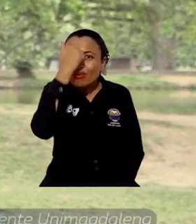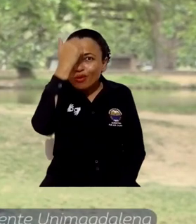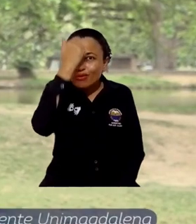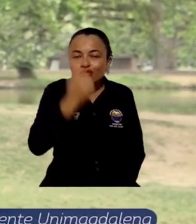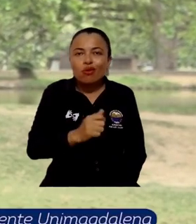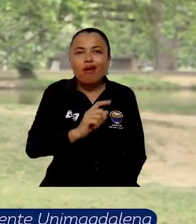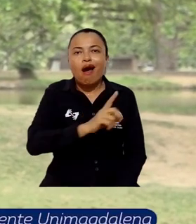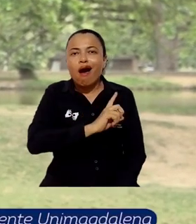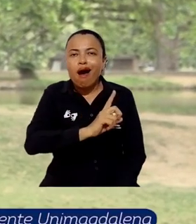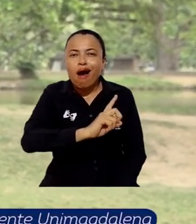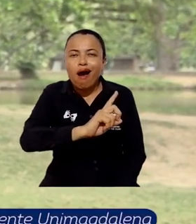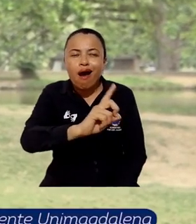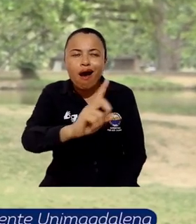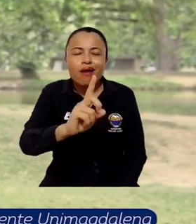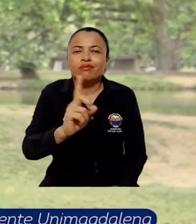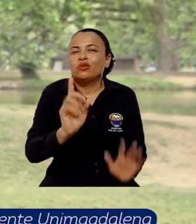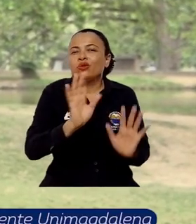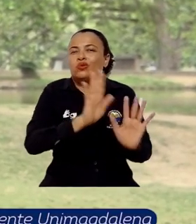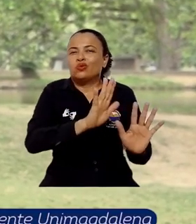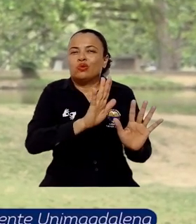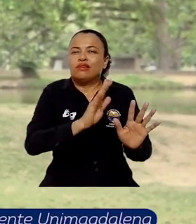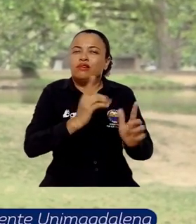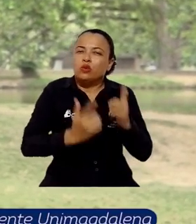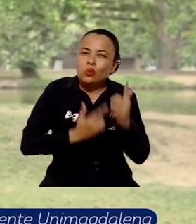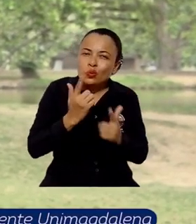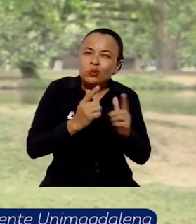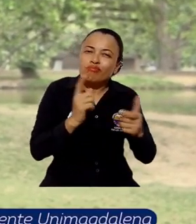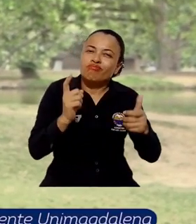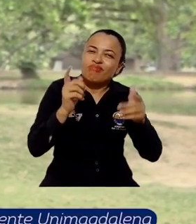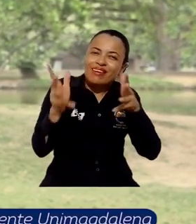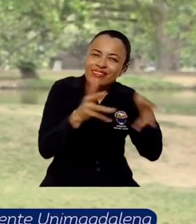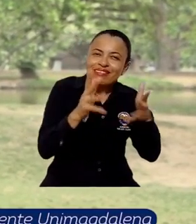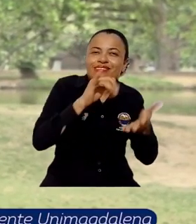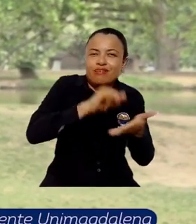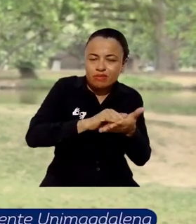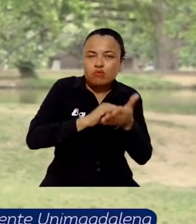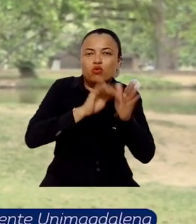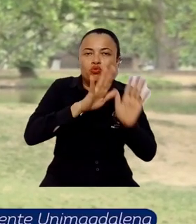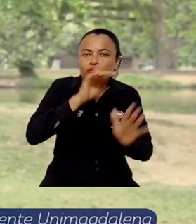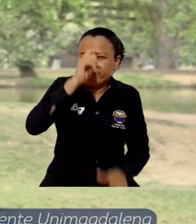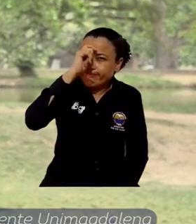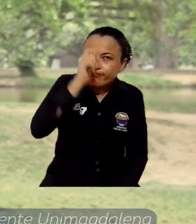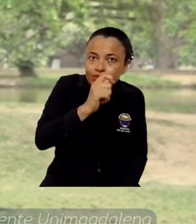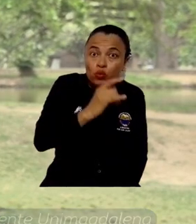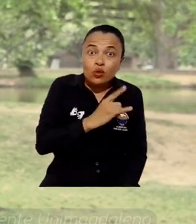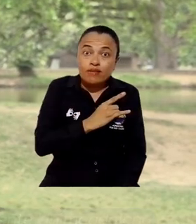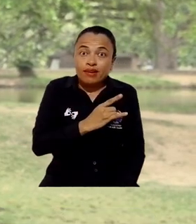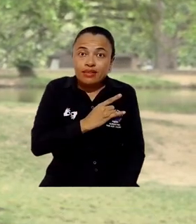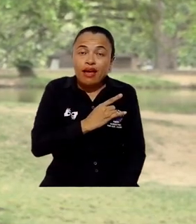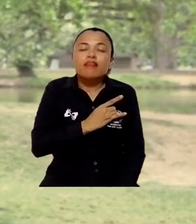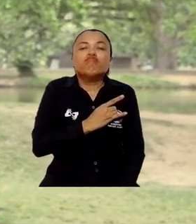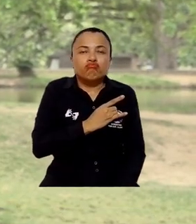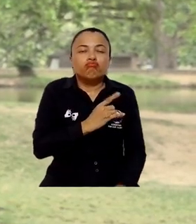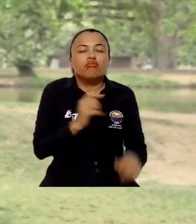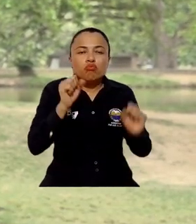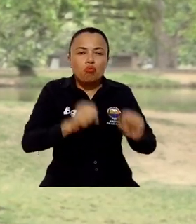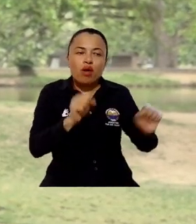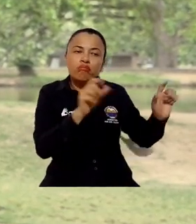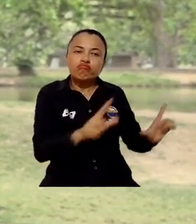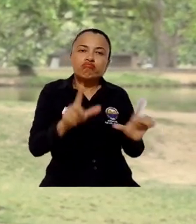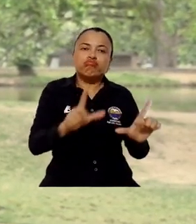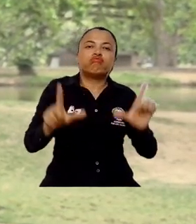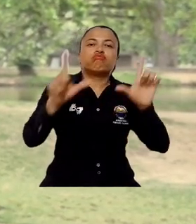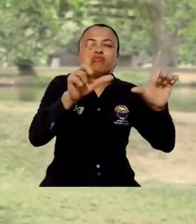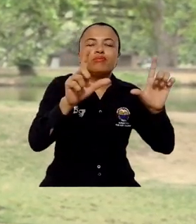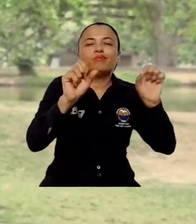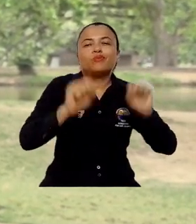algunos docentes que tenemos muchos años dedicados a la universidad adquiriéramos